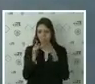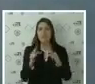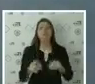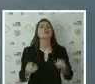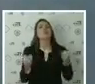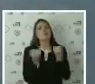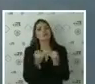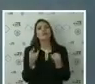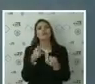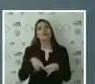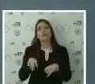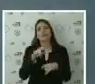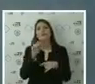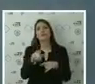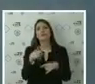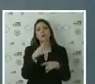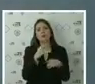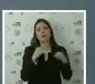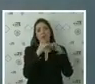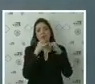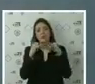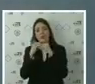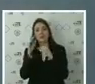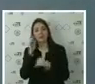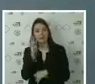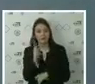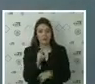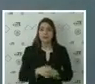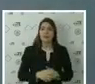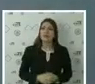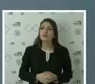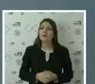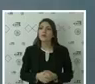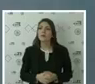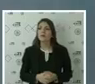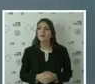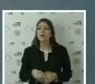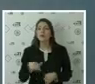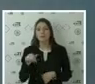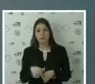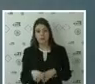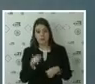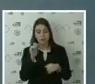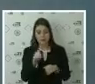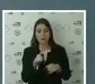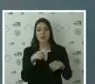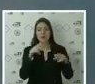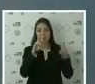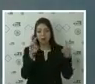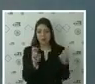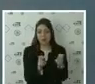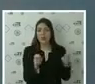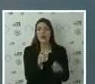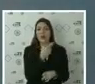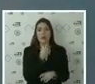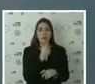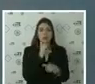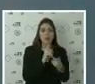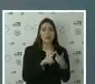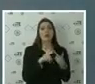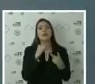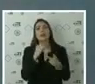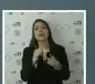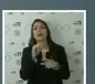los canales de comunicación institucionales. Este webinar tiene por título Géneros, Equidad y Violencias